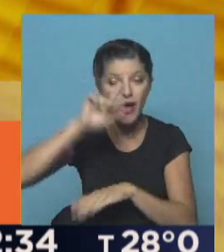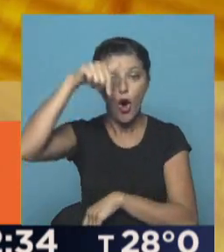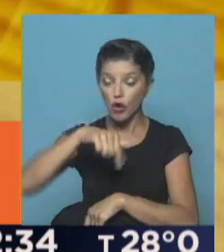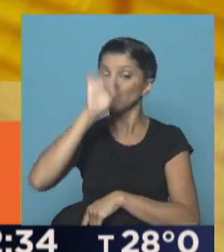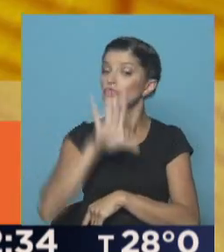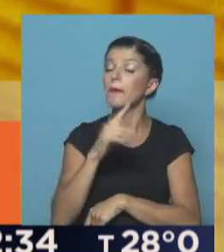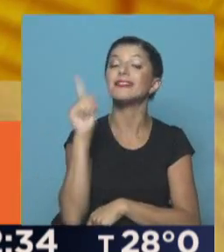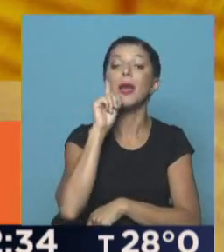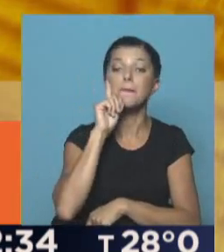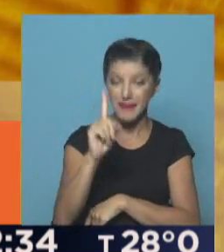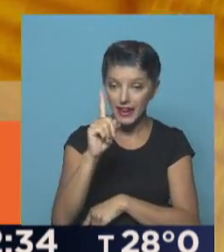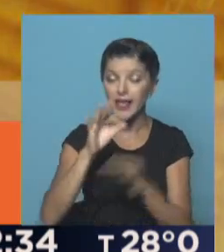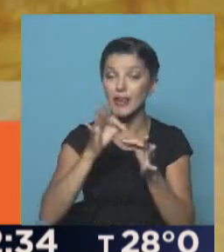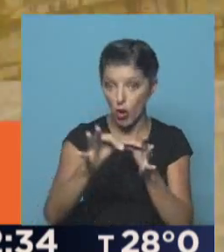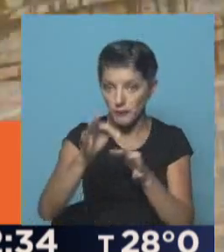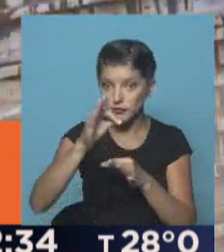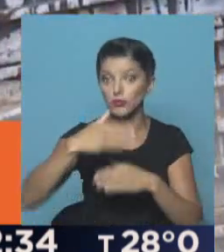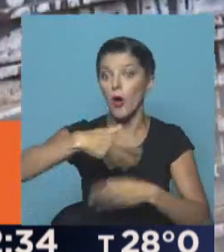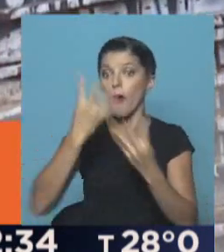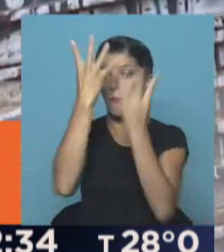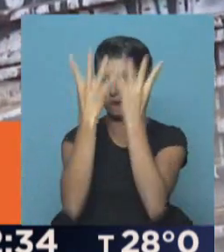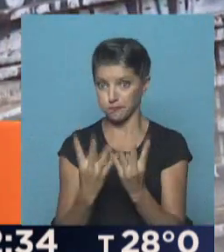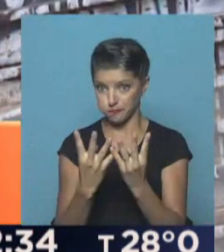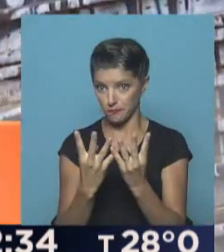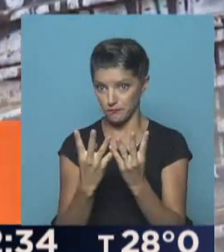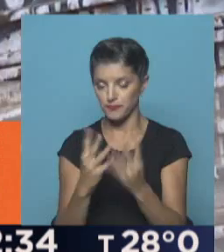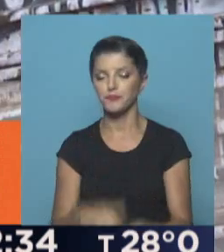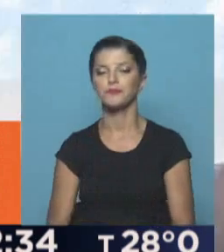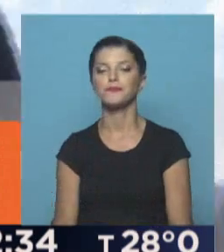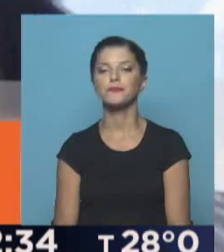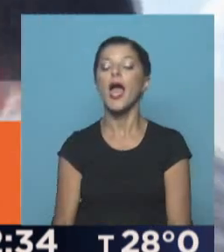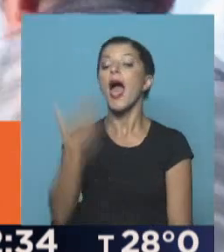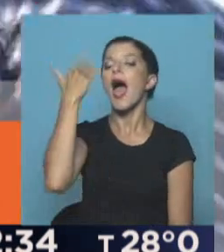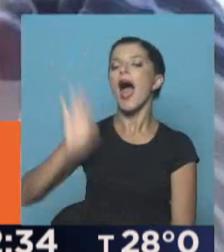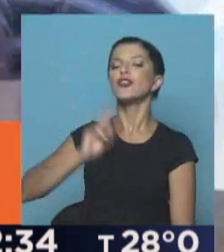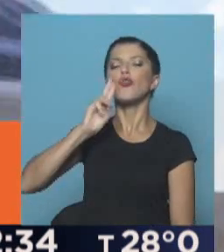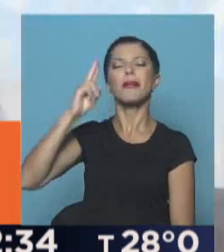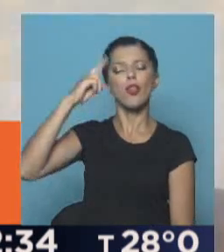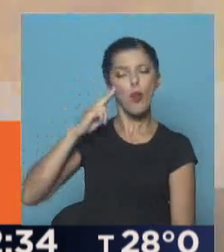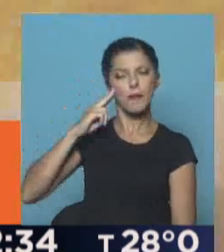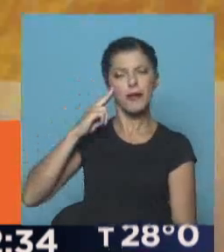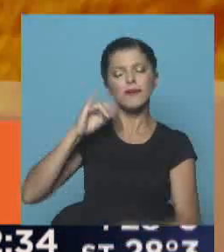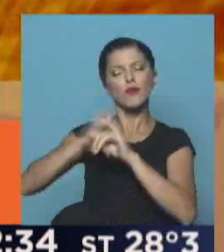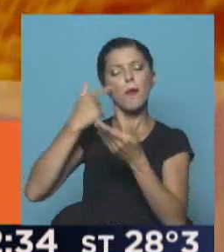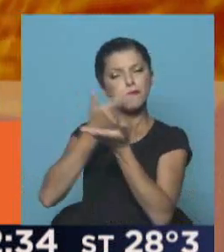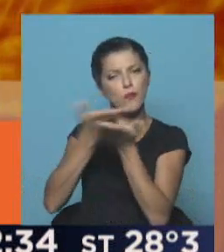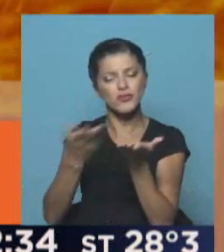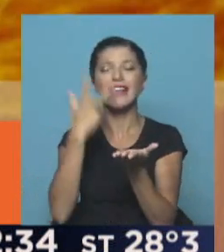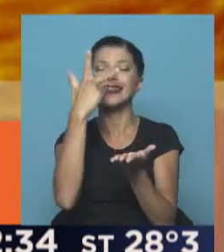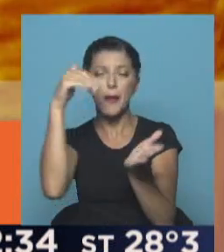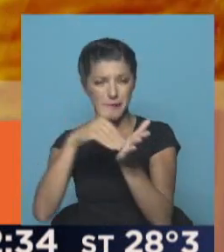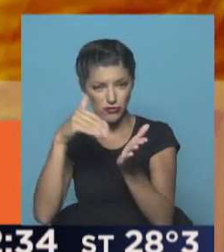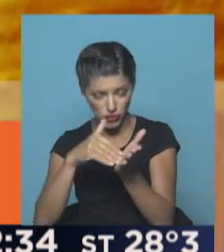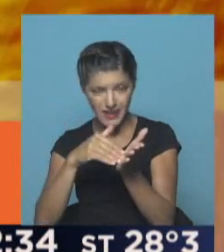solo 1.000 kilómetros están vallados. Un informe de 2009 calculó aproximadamente en 3 millones